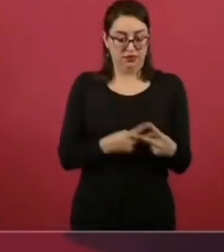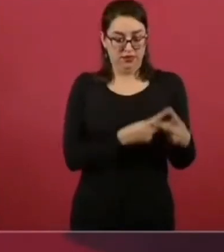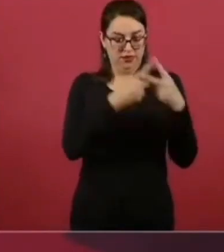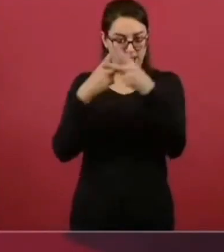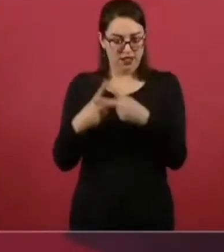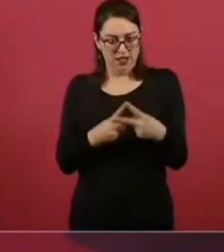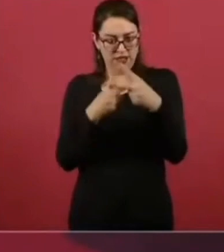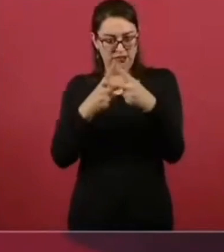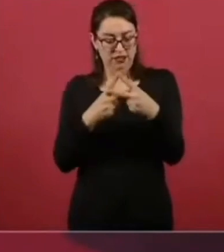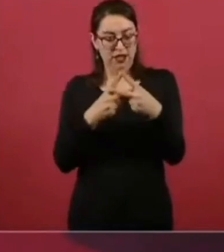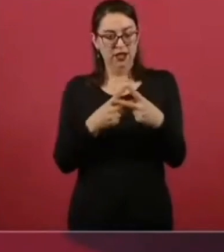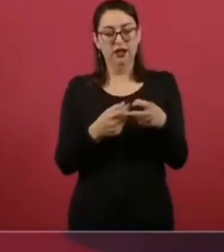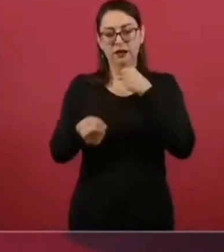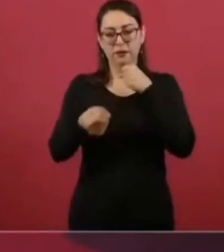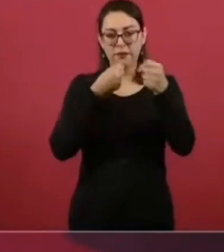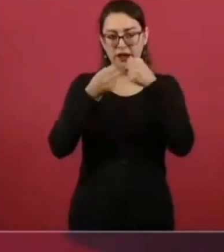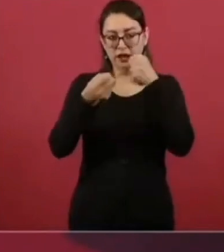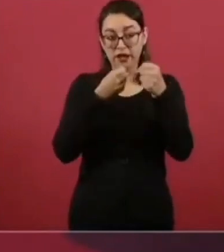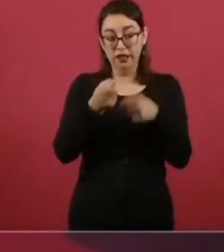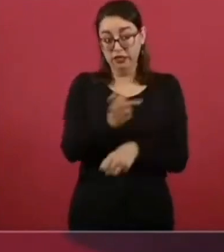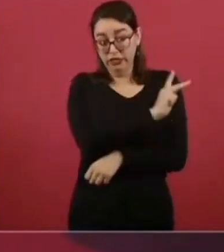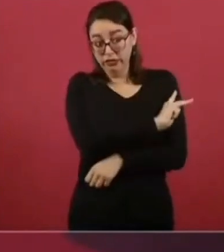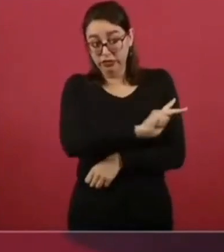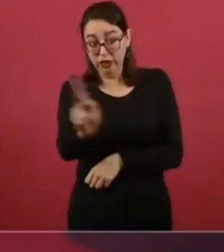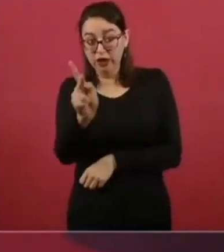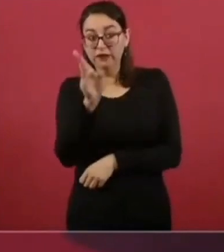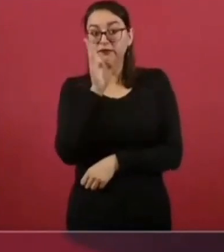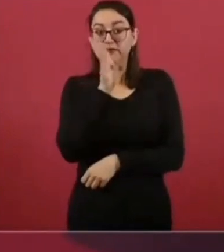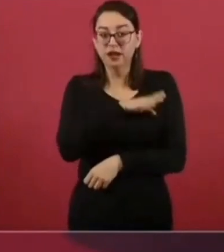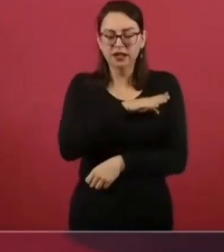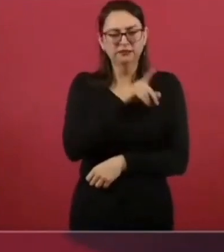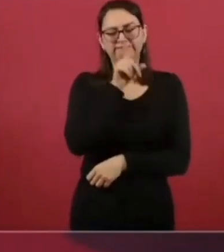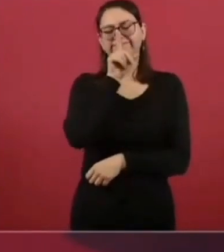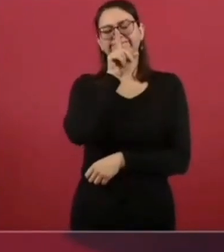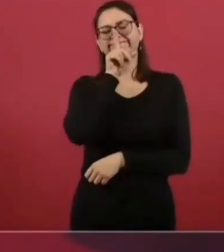Ya han habido cambios en Televisa.